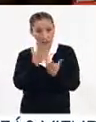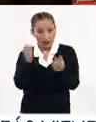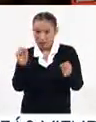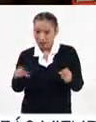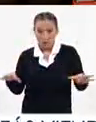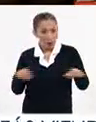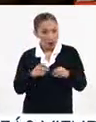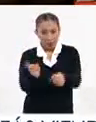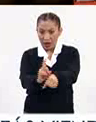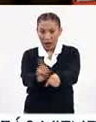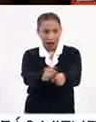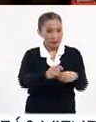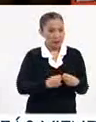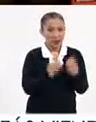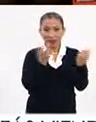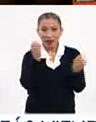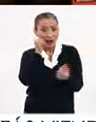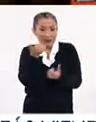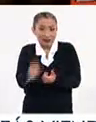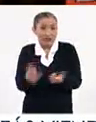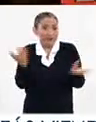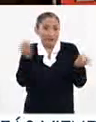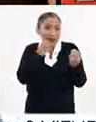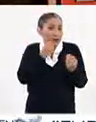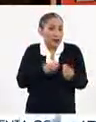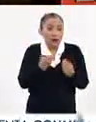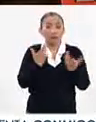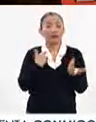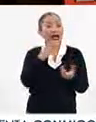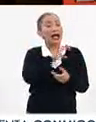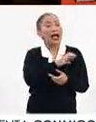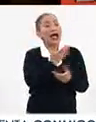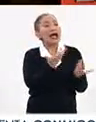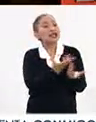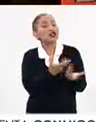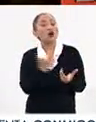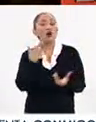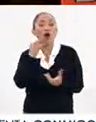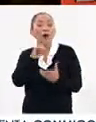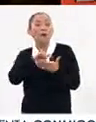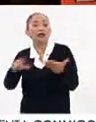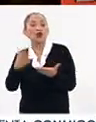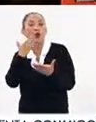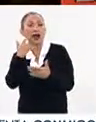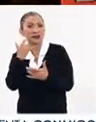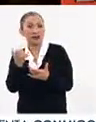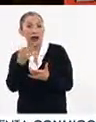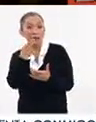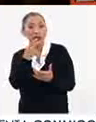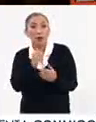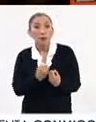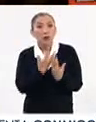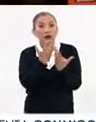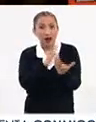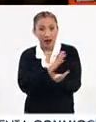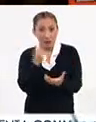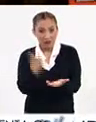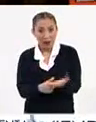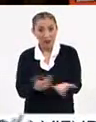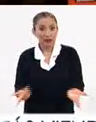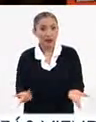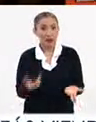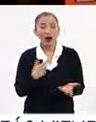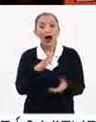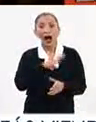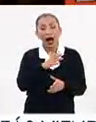poesía rimada y medida, a veces salta sin querer. Decimos, he hecho un verso sin esfuerzo cuando estamos hablando. ¿Sí? Entonces,